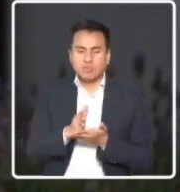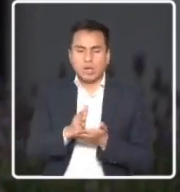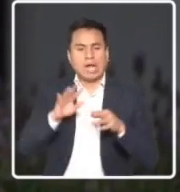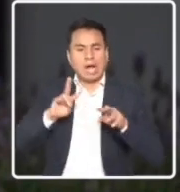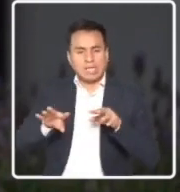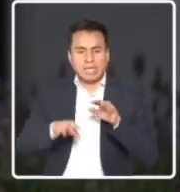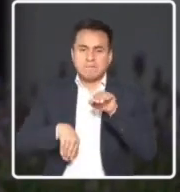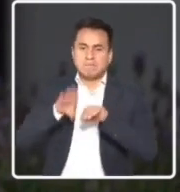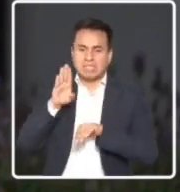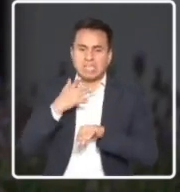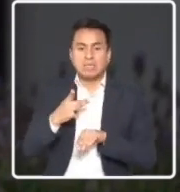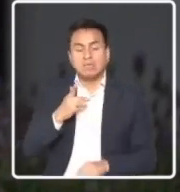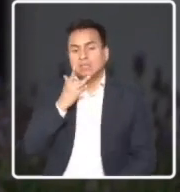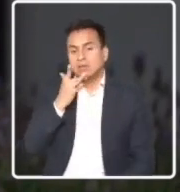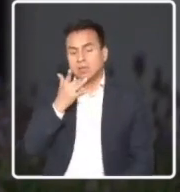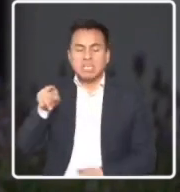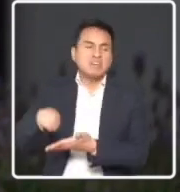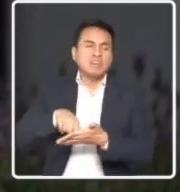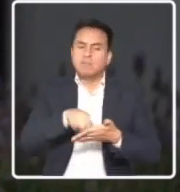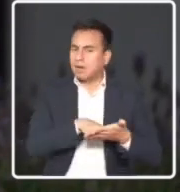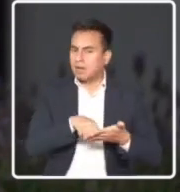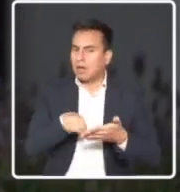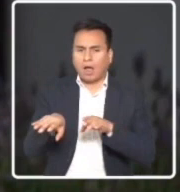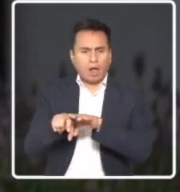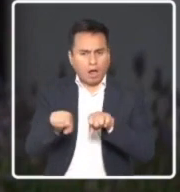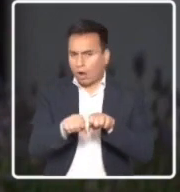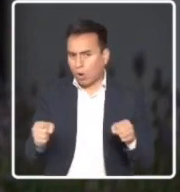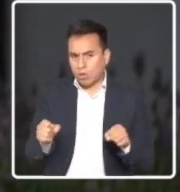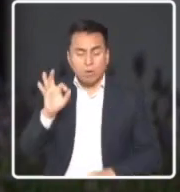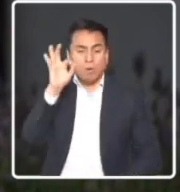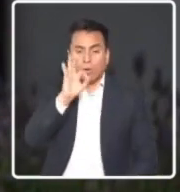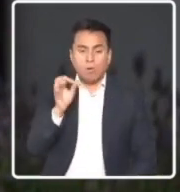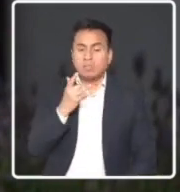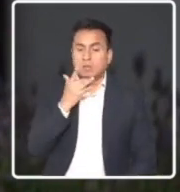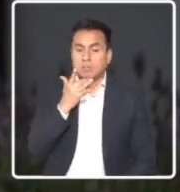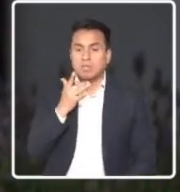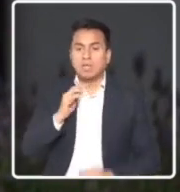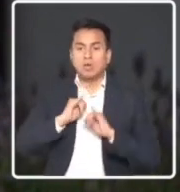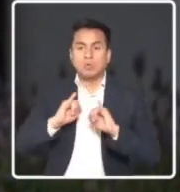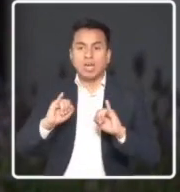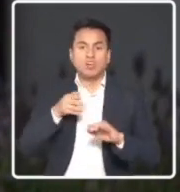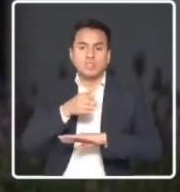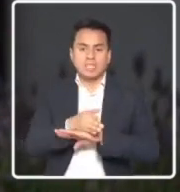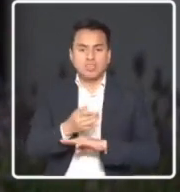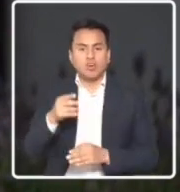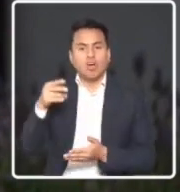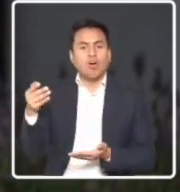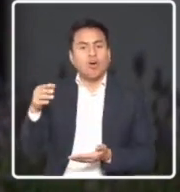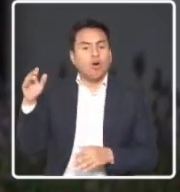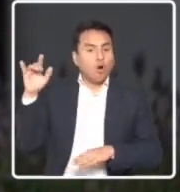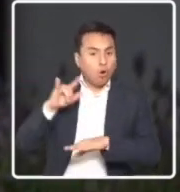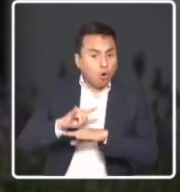de hacer algo más que simplemente firmar acuerdos o simplemente comunicados de visita. Yo vengo hoy